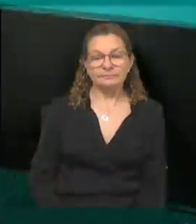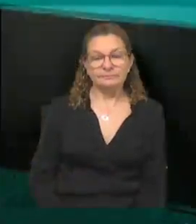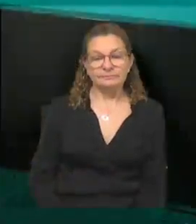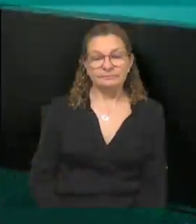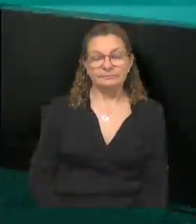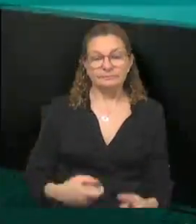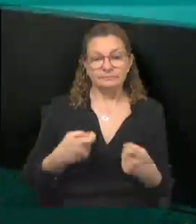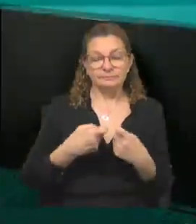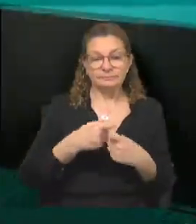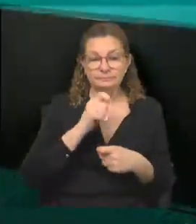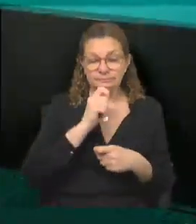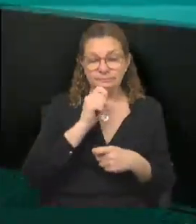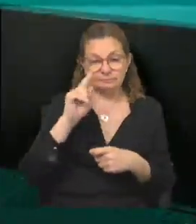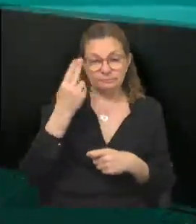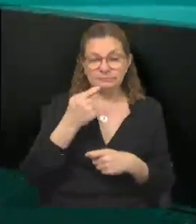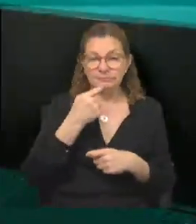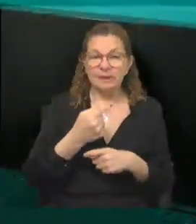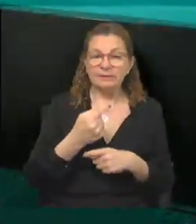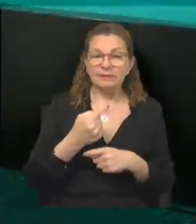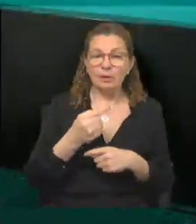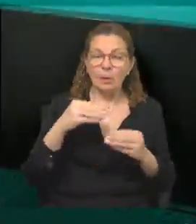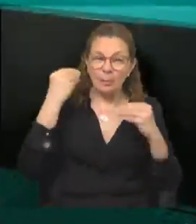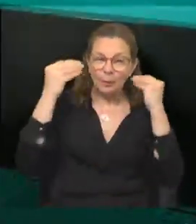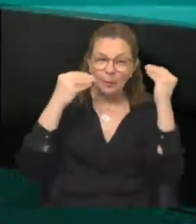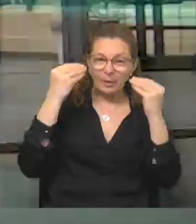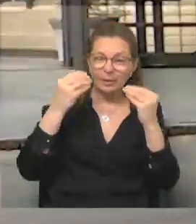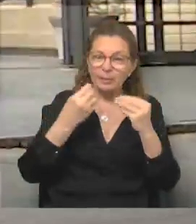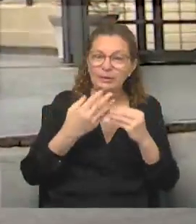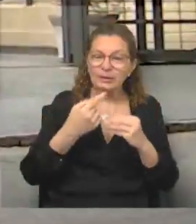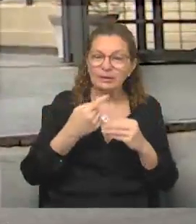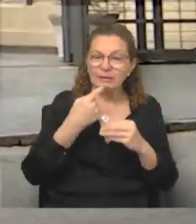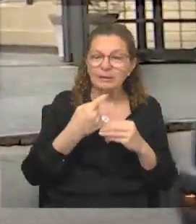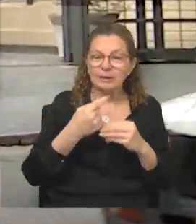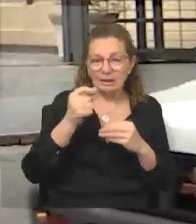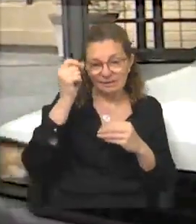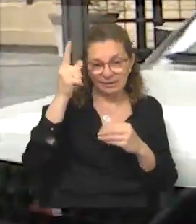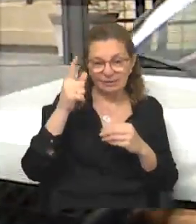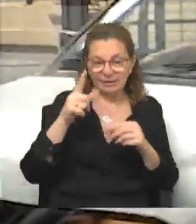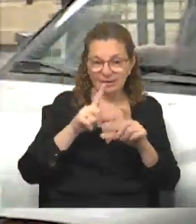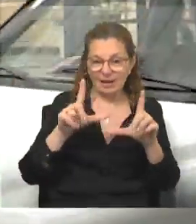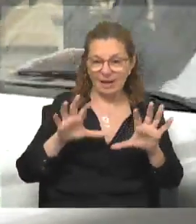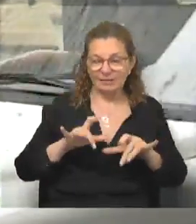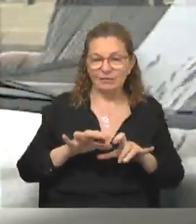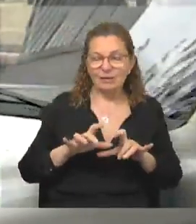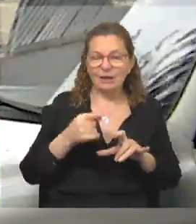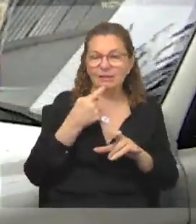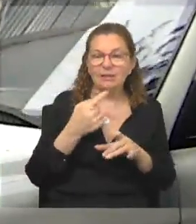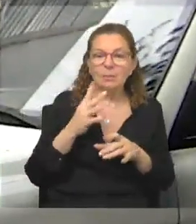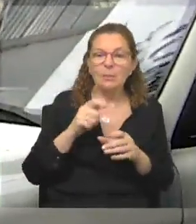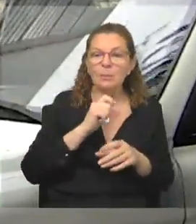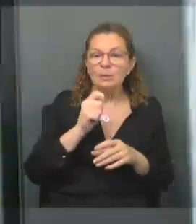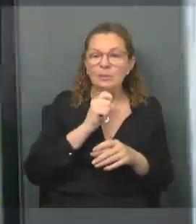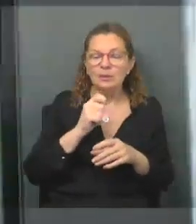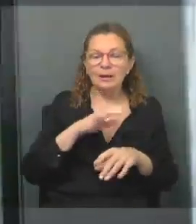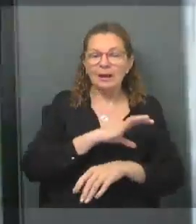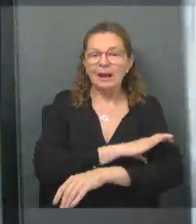la asociación de la prensa uruguaya manifestó su preocupación por la utilización de Inteligencia artificial para simular una entrevista con el